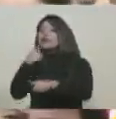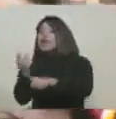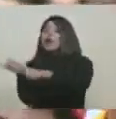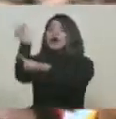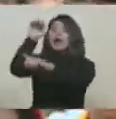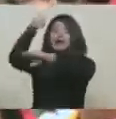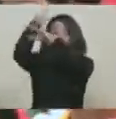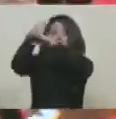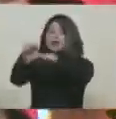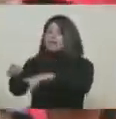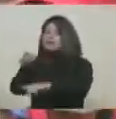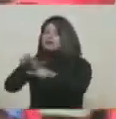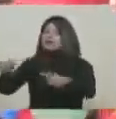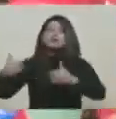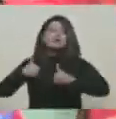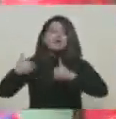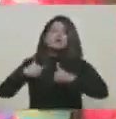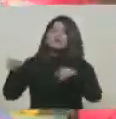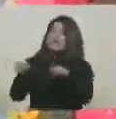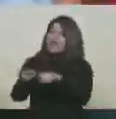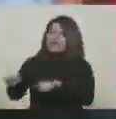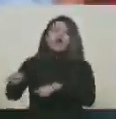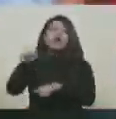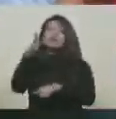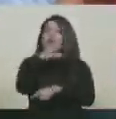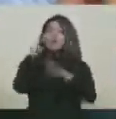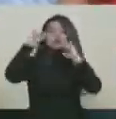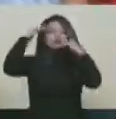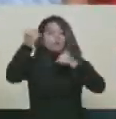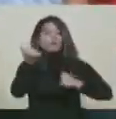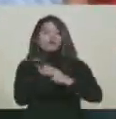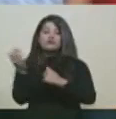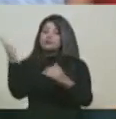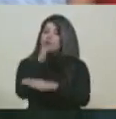días y no tiene un gobierno que se encargue de ellos.